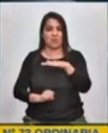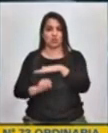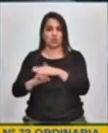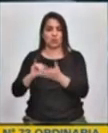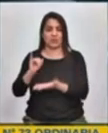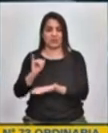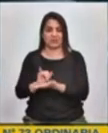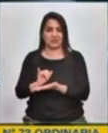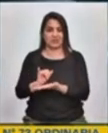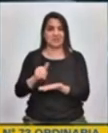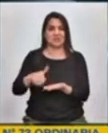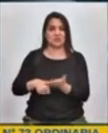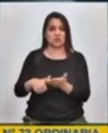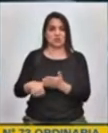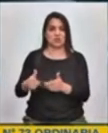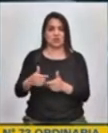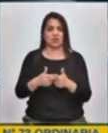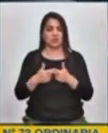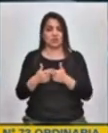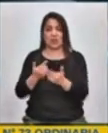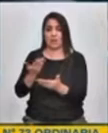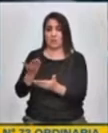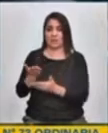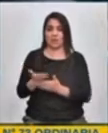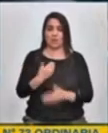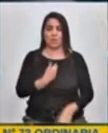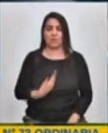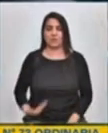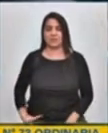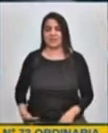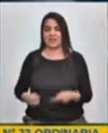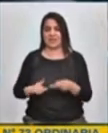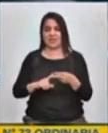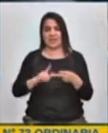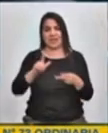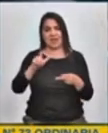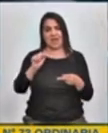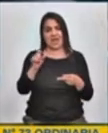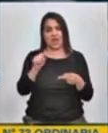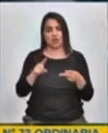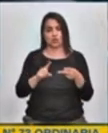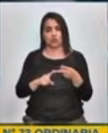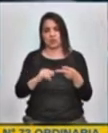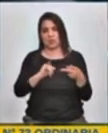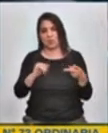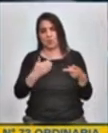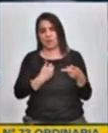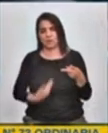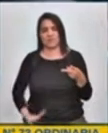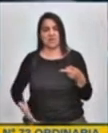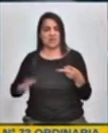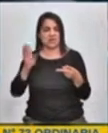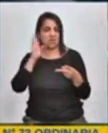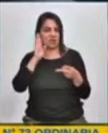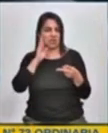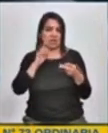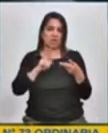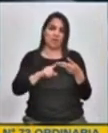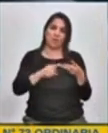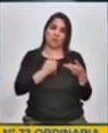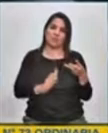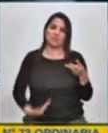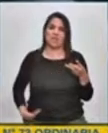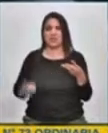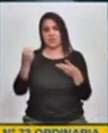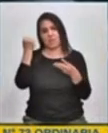que lo planteamos al presidente Lagos, luego a la presidenta Bachelet, después al presidente Piñera, y así nos hemos llevado